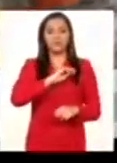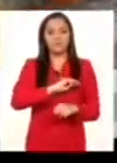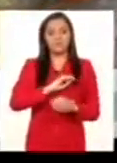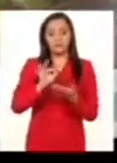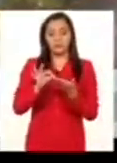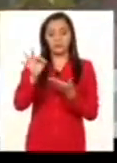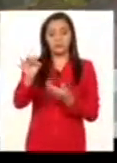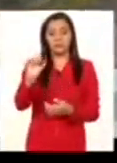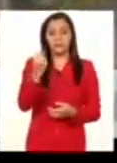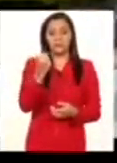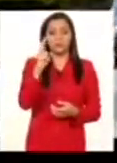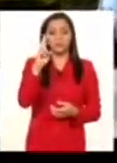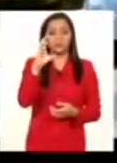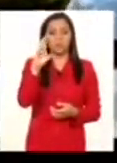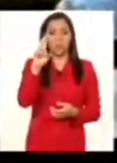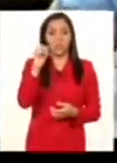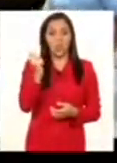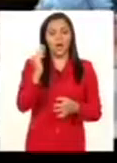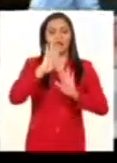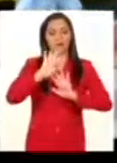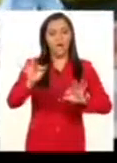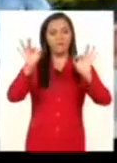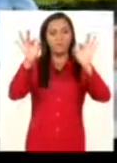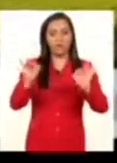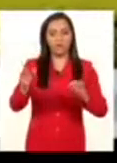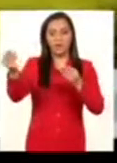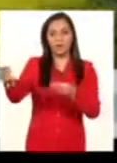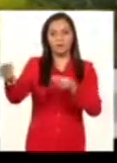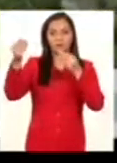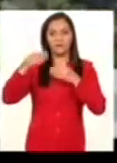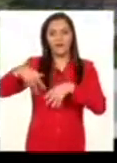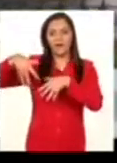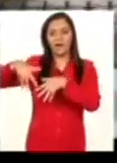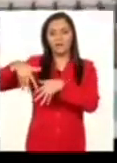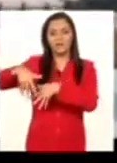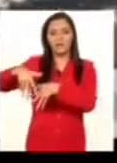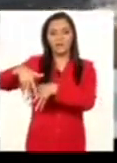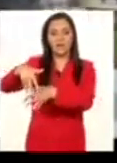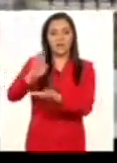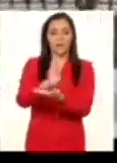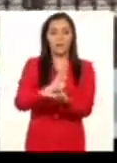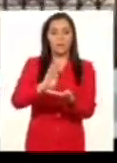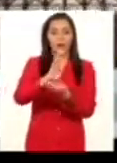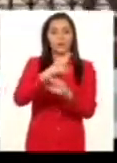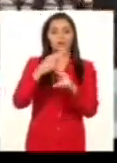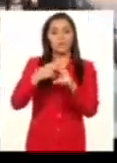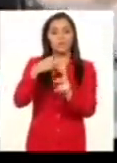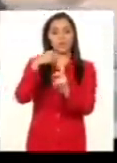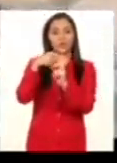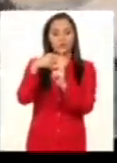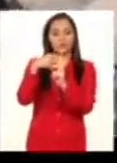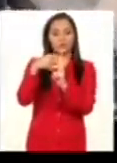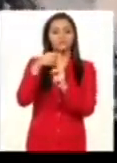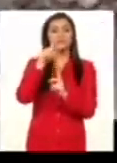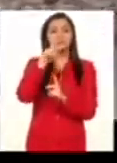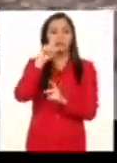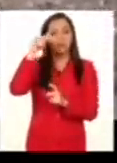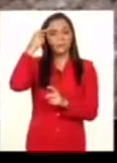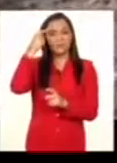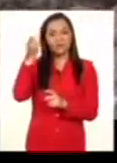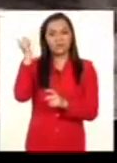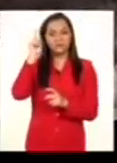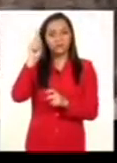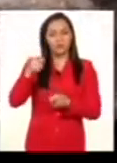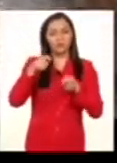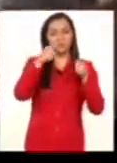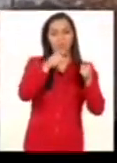el municipio de Sucúa recibió formalmente el alcantarillado pluvial y sanitario del barrio La Cruz, obra ejecutada por